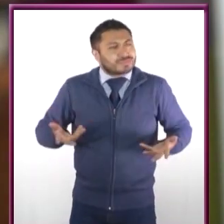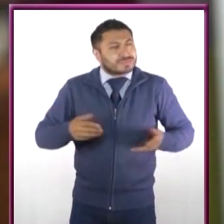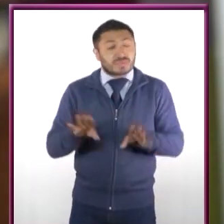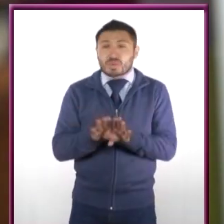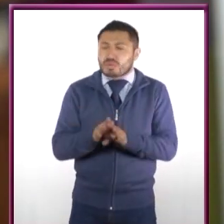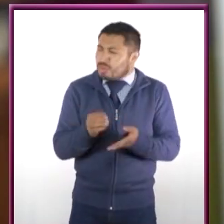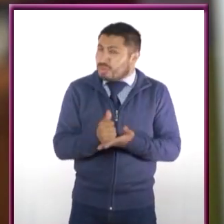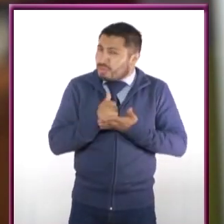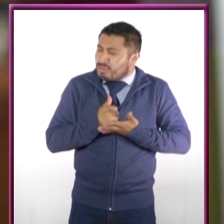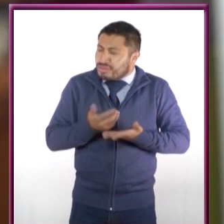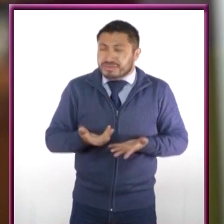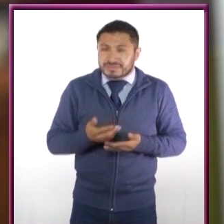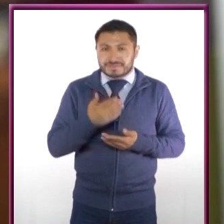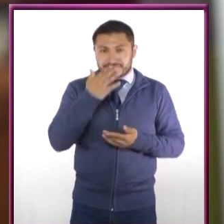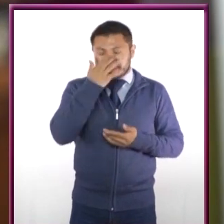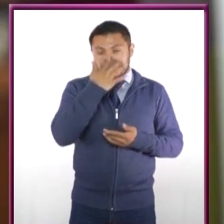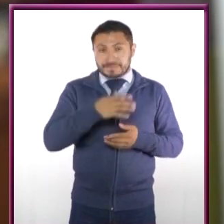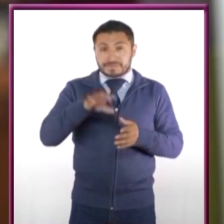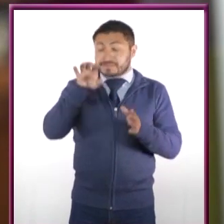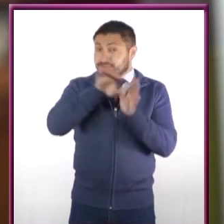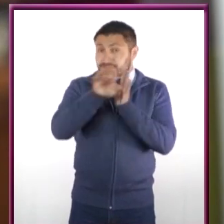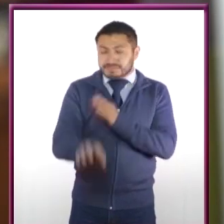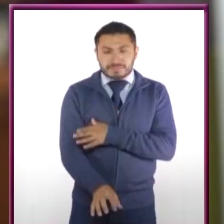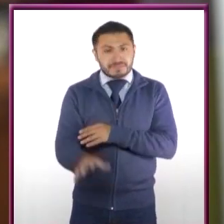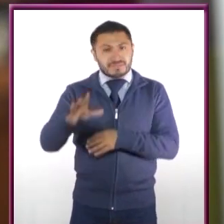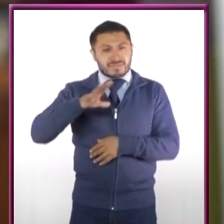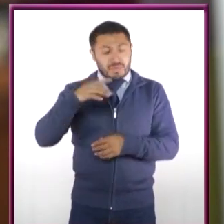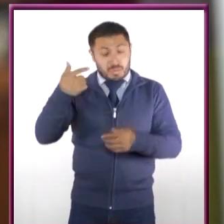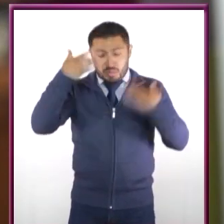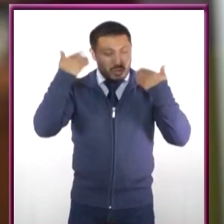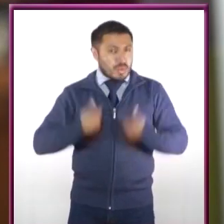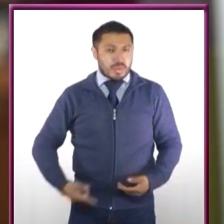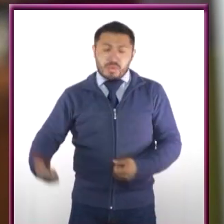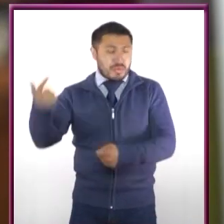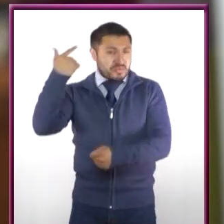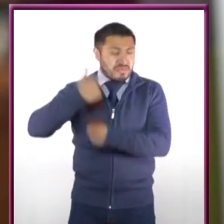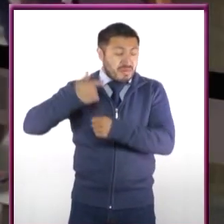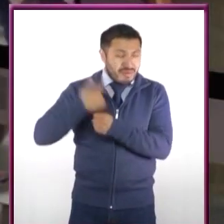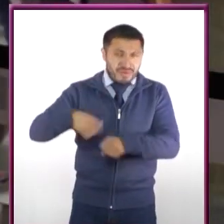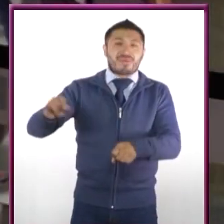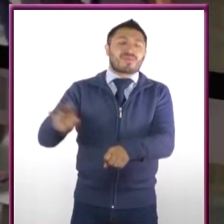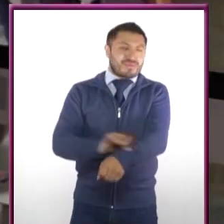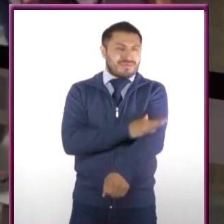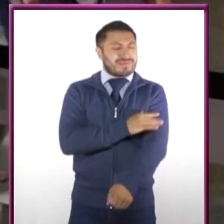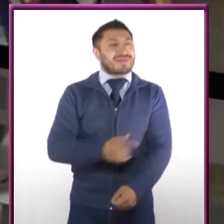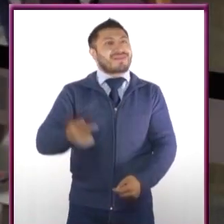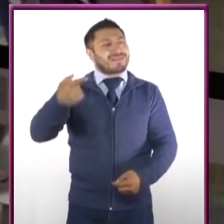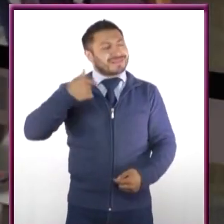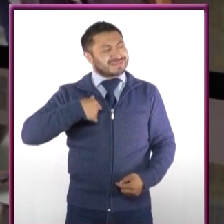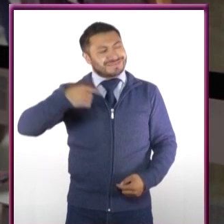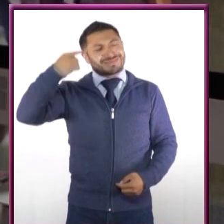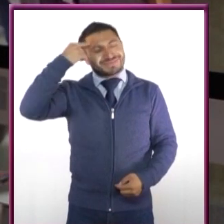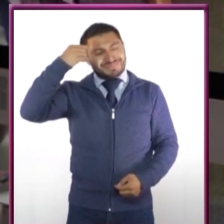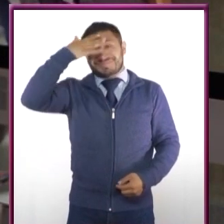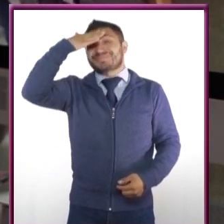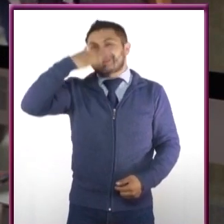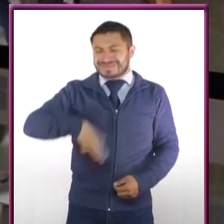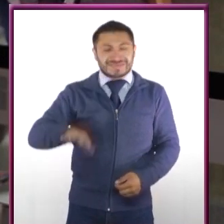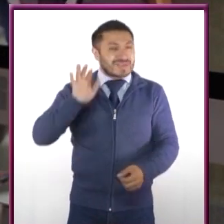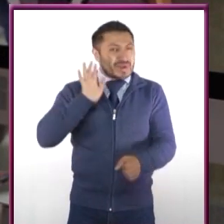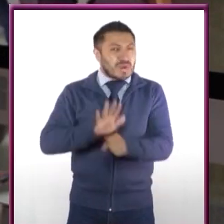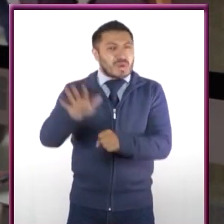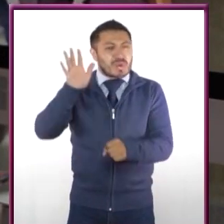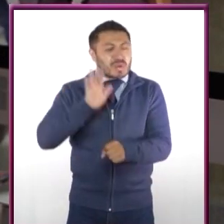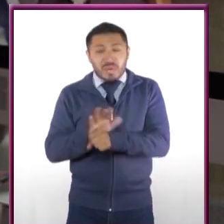Bueno, cuando uno tiene una mayor identificación de las emociones, por ejemplo, que tú sepas que